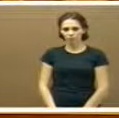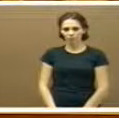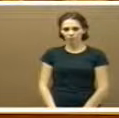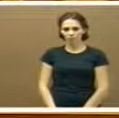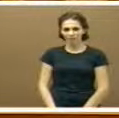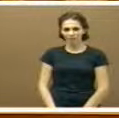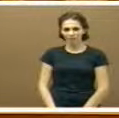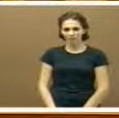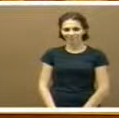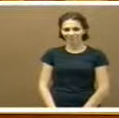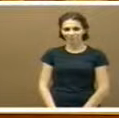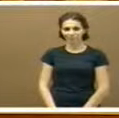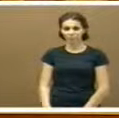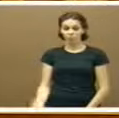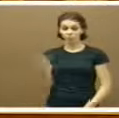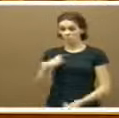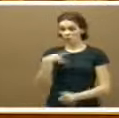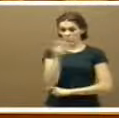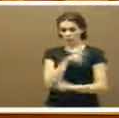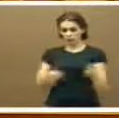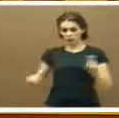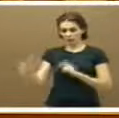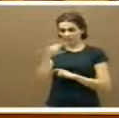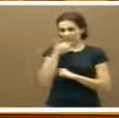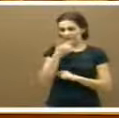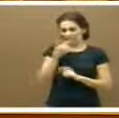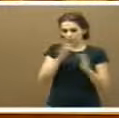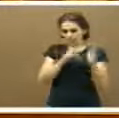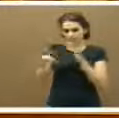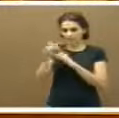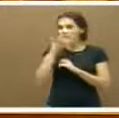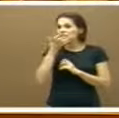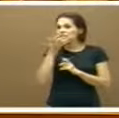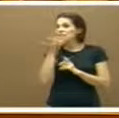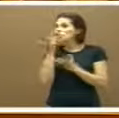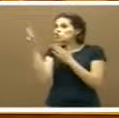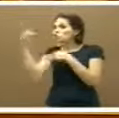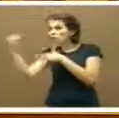Y, como dicen en mi pueblo, de donde no hay no se puede sacar.